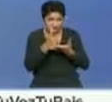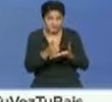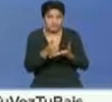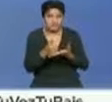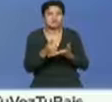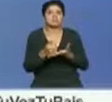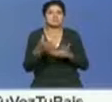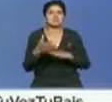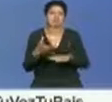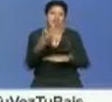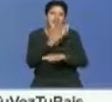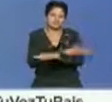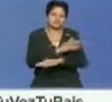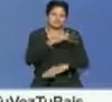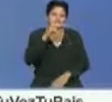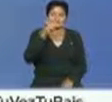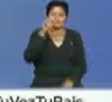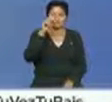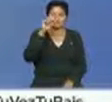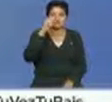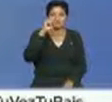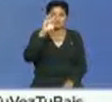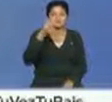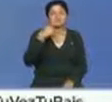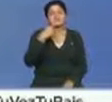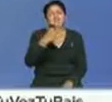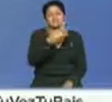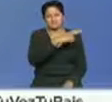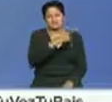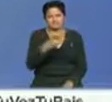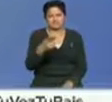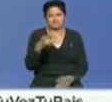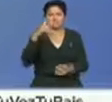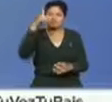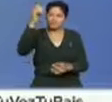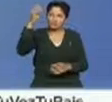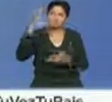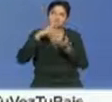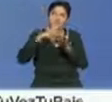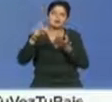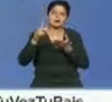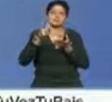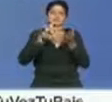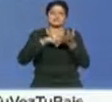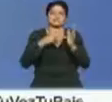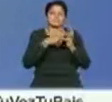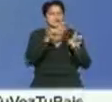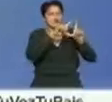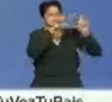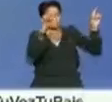propuesta social cristiana de reducir impuestos y subsidiar la electricidad para que las empresas